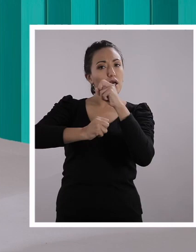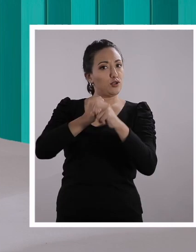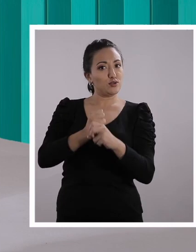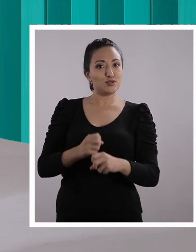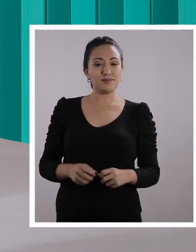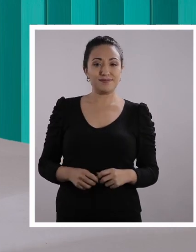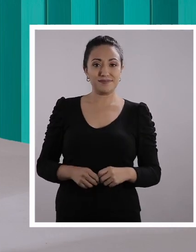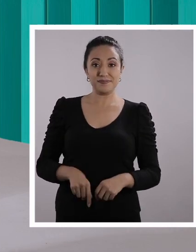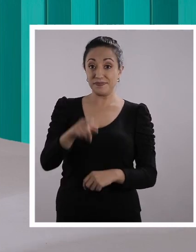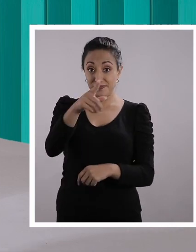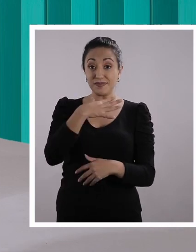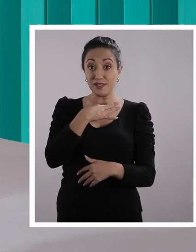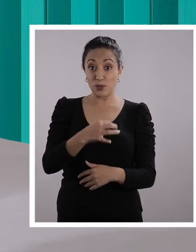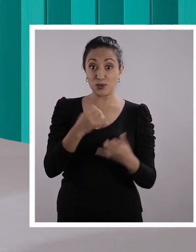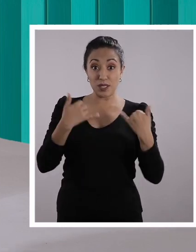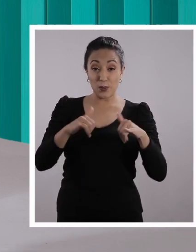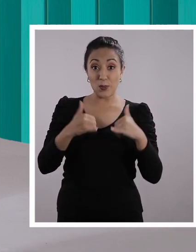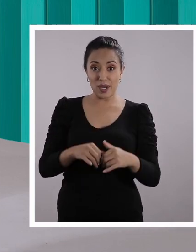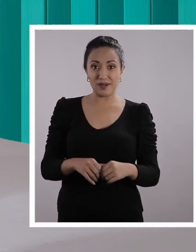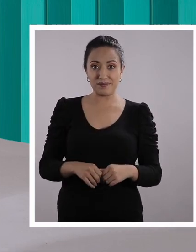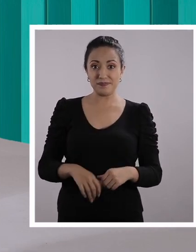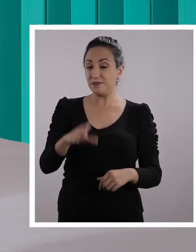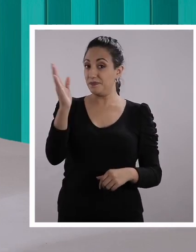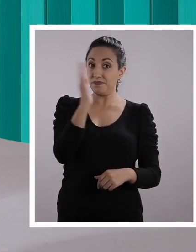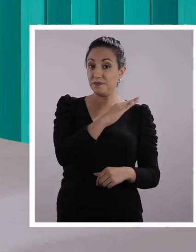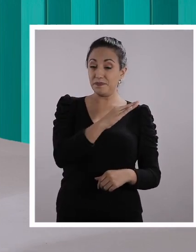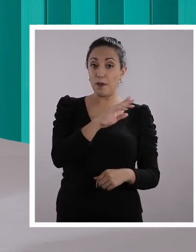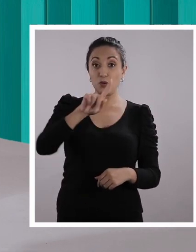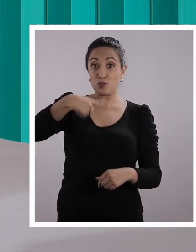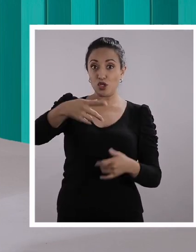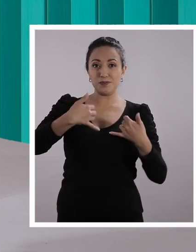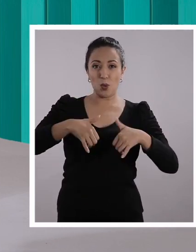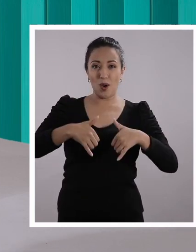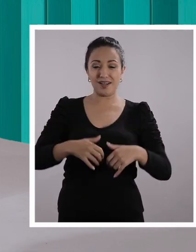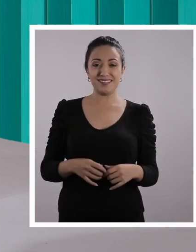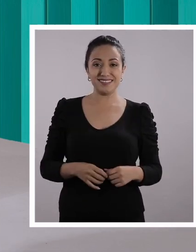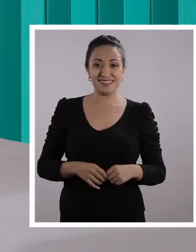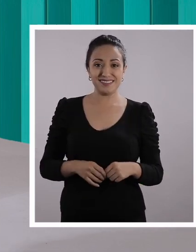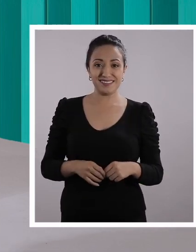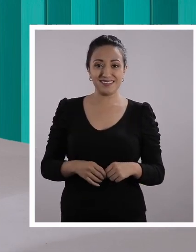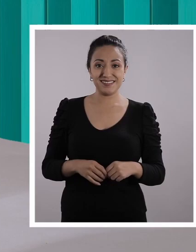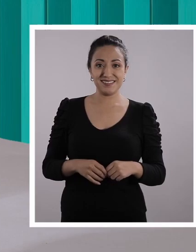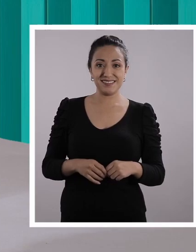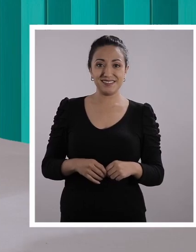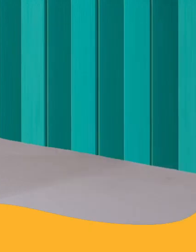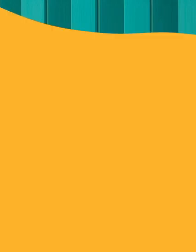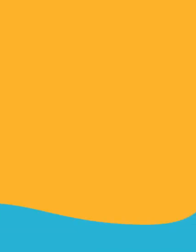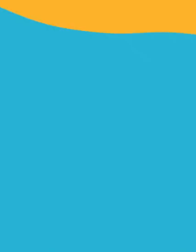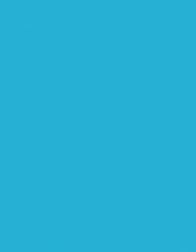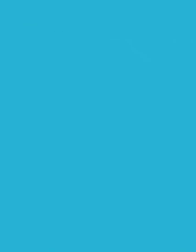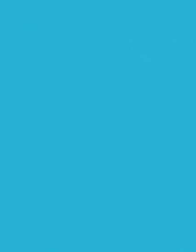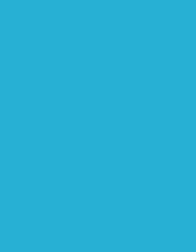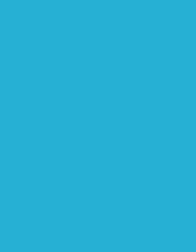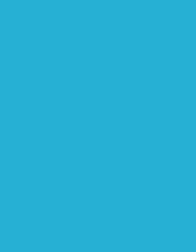preserva por mucho mucho mucho tiempo espero que les haya gustado esta actividad y ahora vamos a la siguiente juego